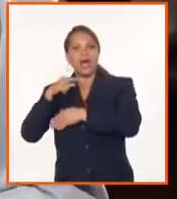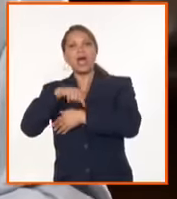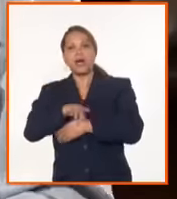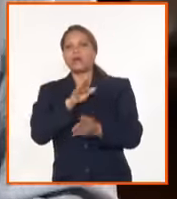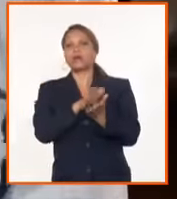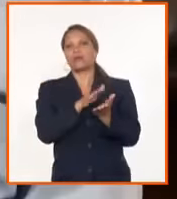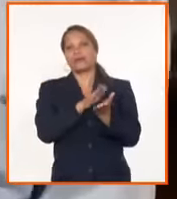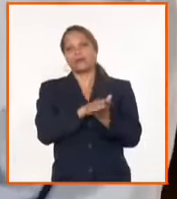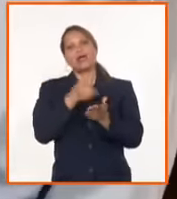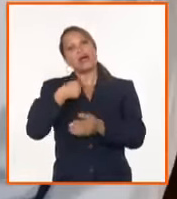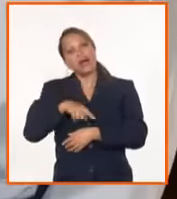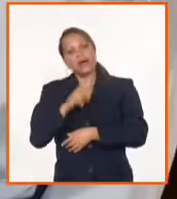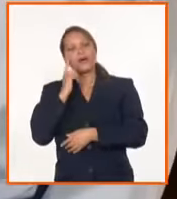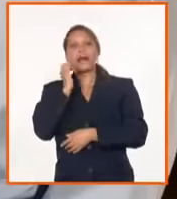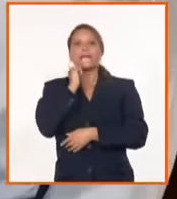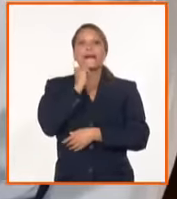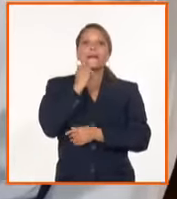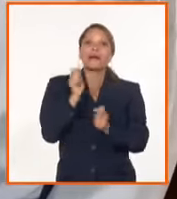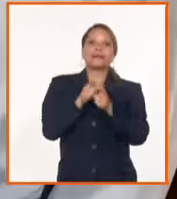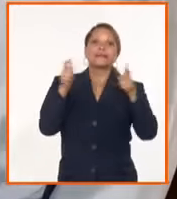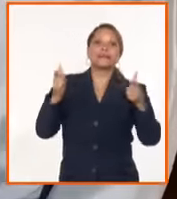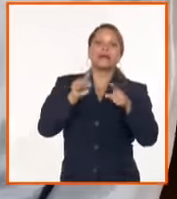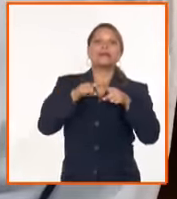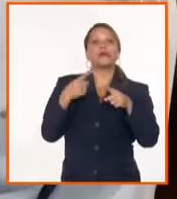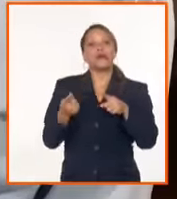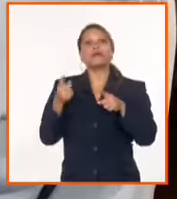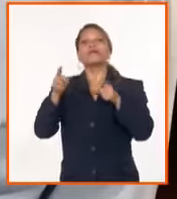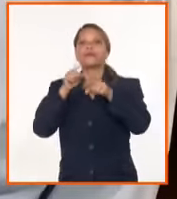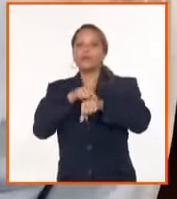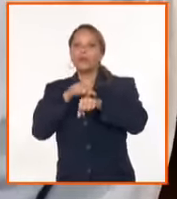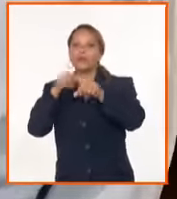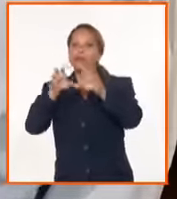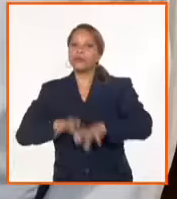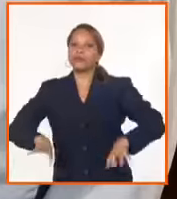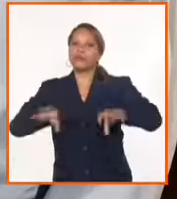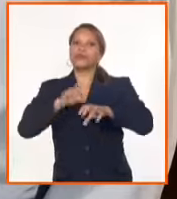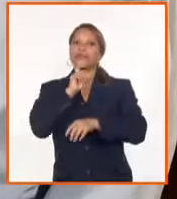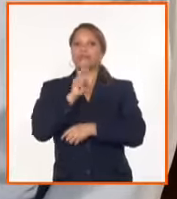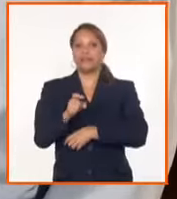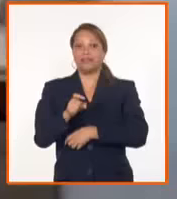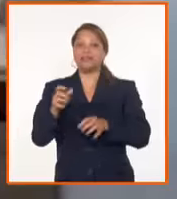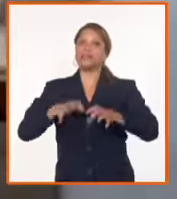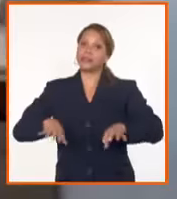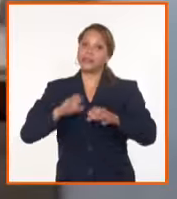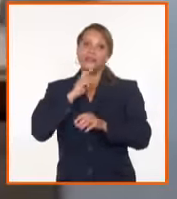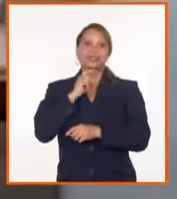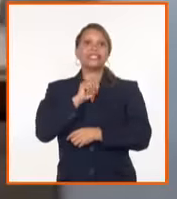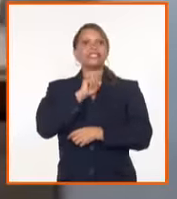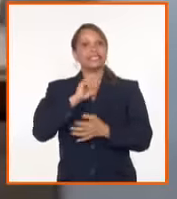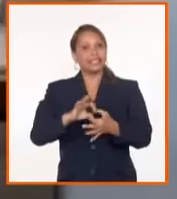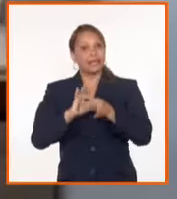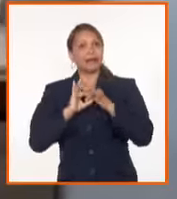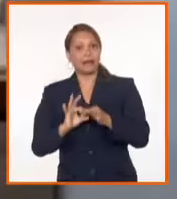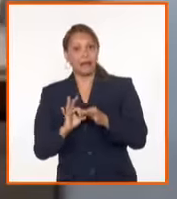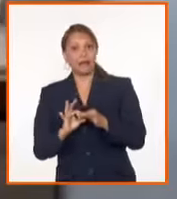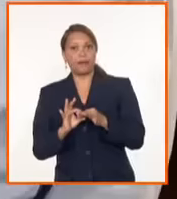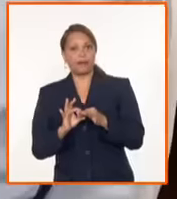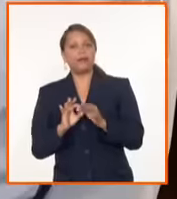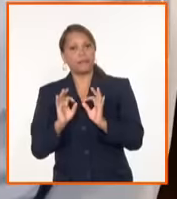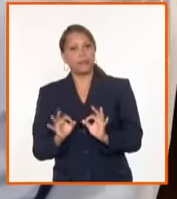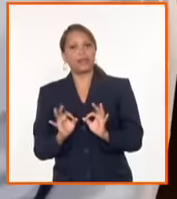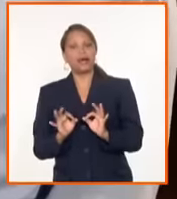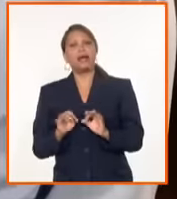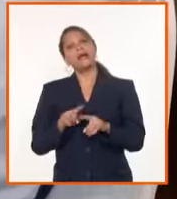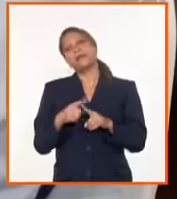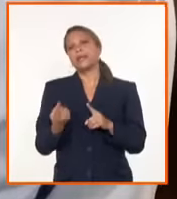se observan con mayor dimensión en momentos complicados porque estamos viviendo una crisis. Estamos viviendo una crisis. Pero